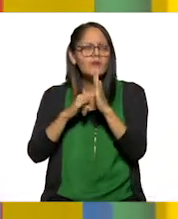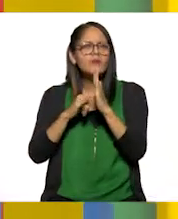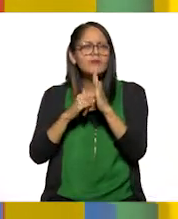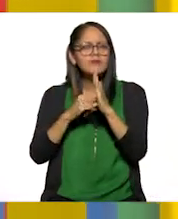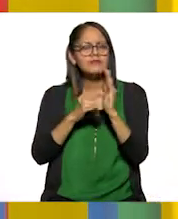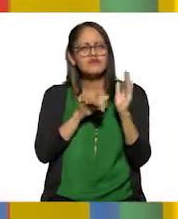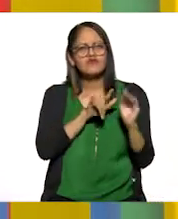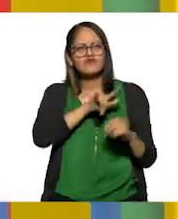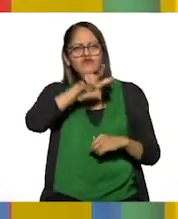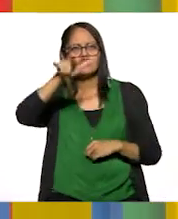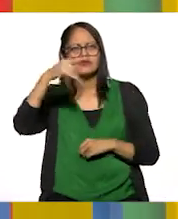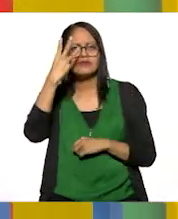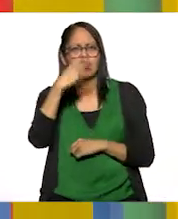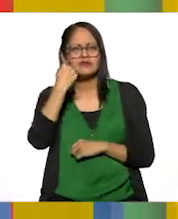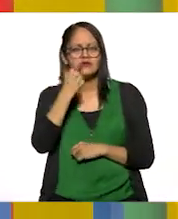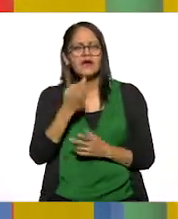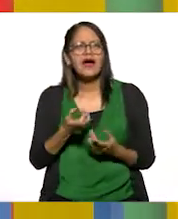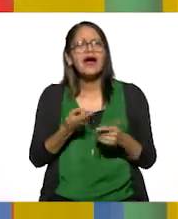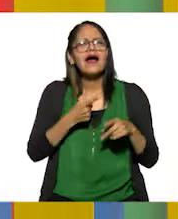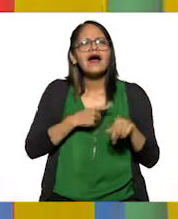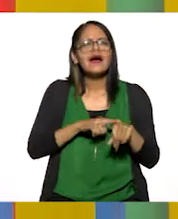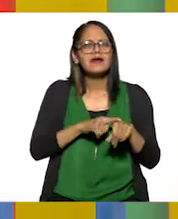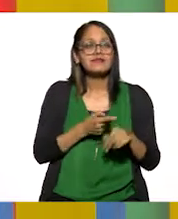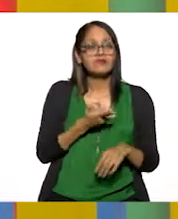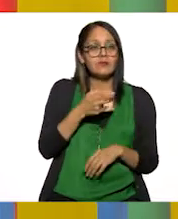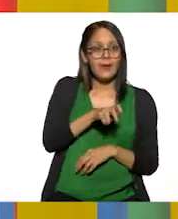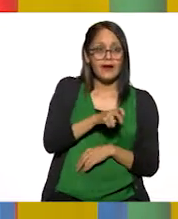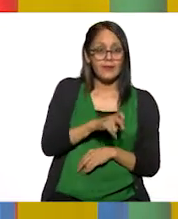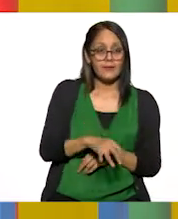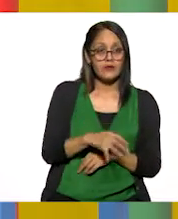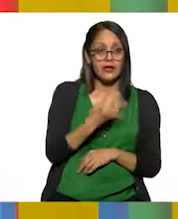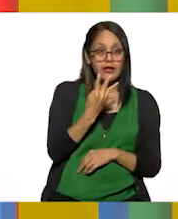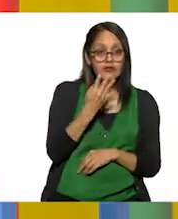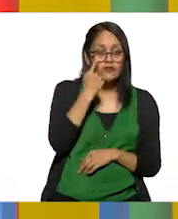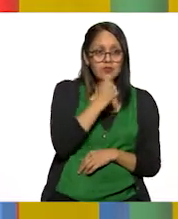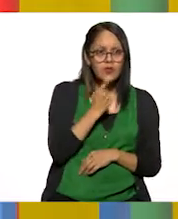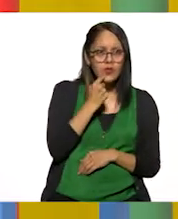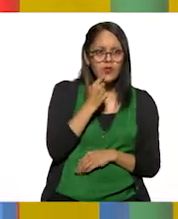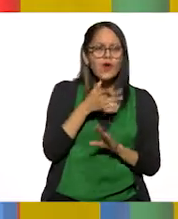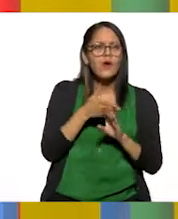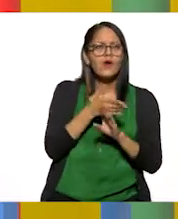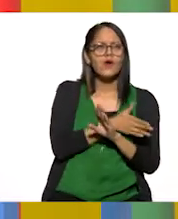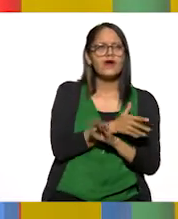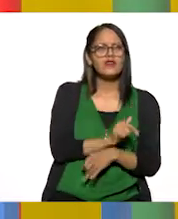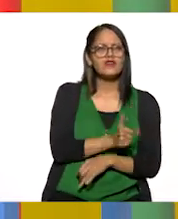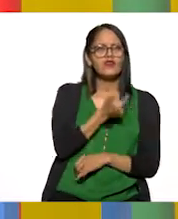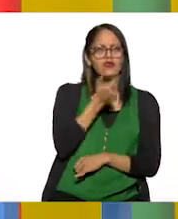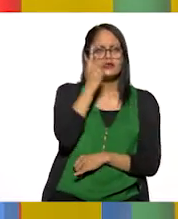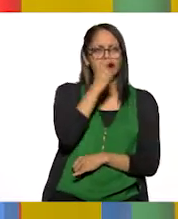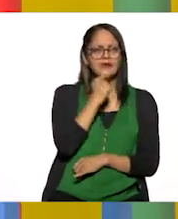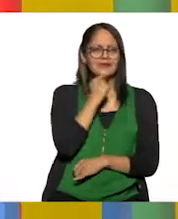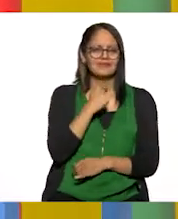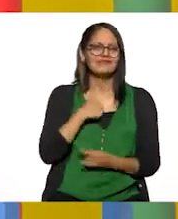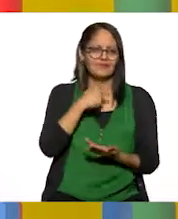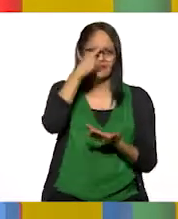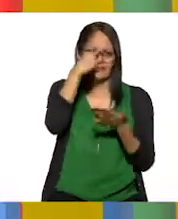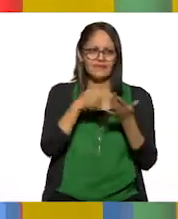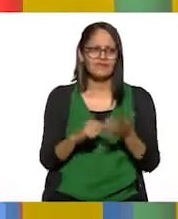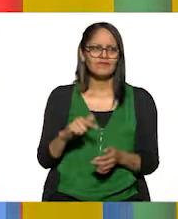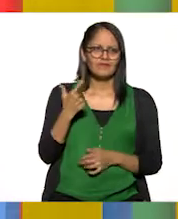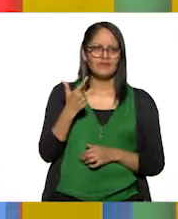qué hora le convenía tomar el avión? ¿A las 14 horas o a las 12 horas? Yo creo que a las